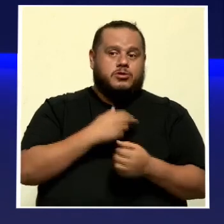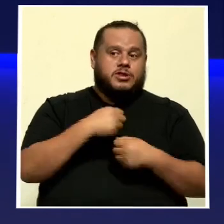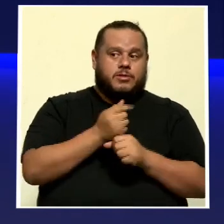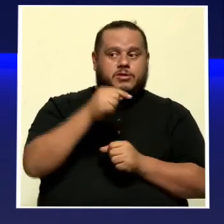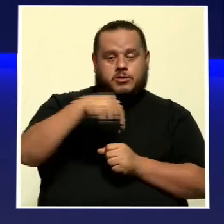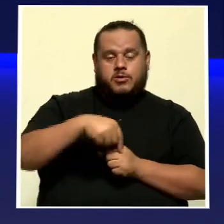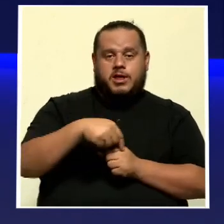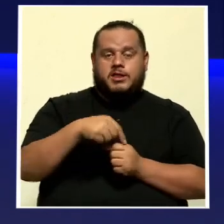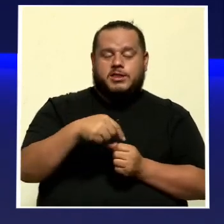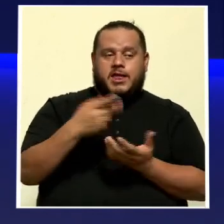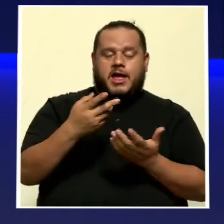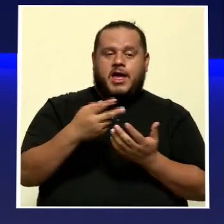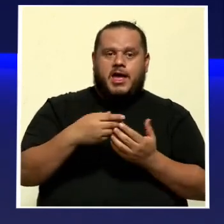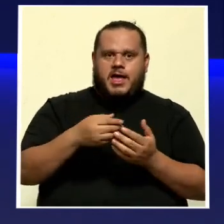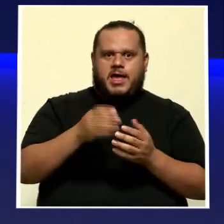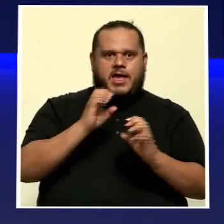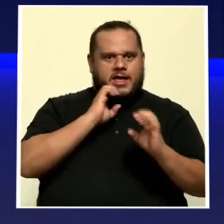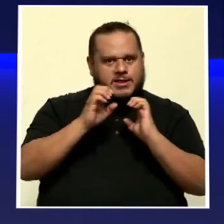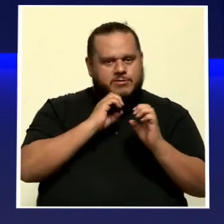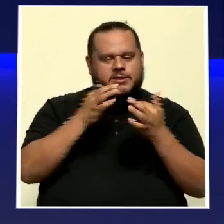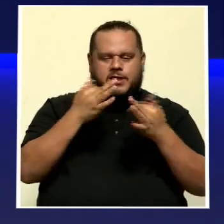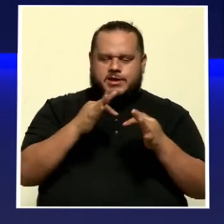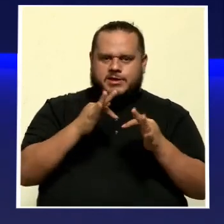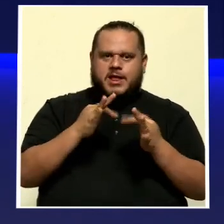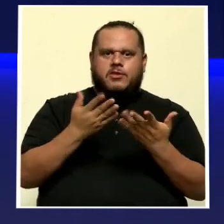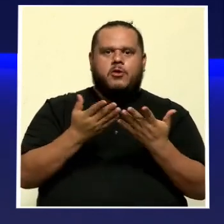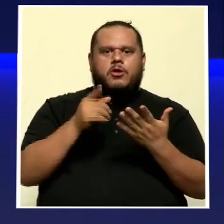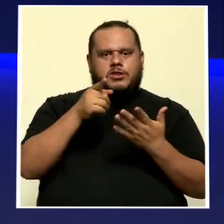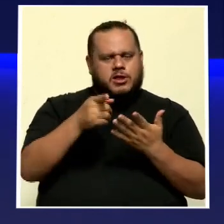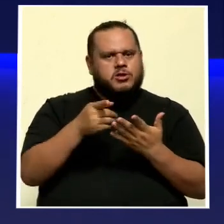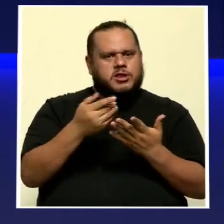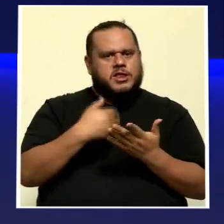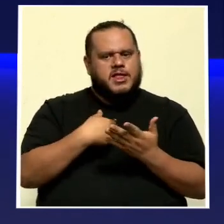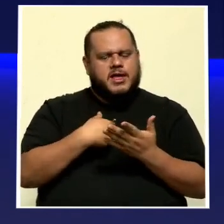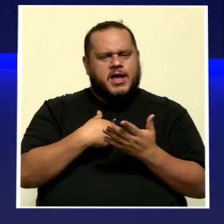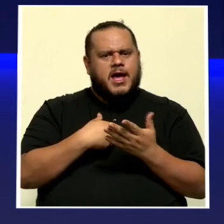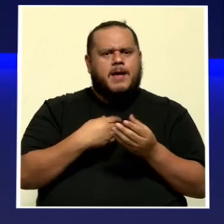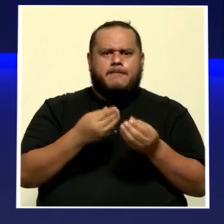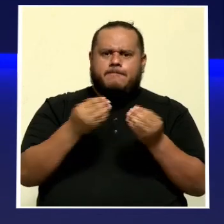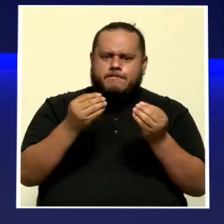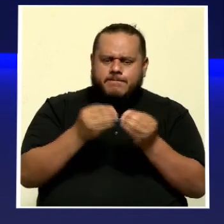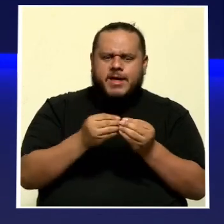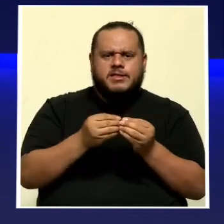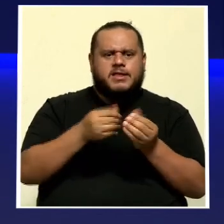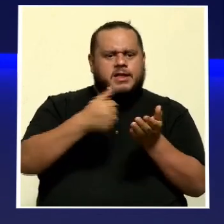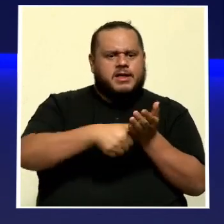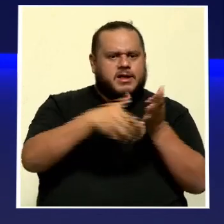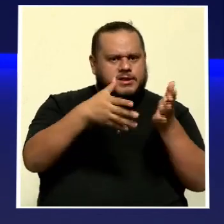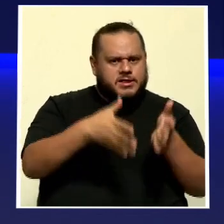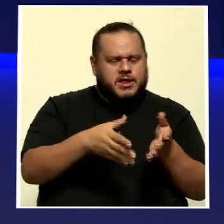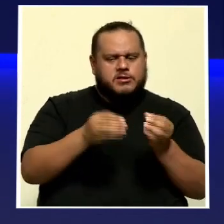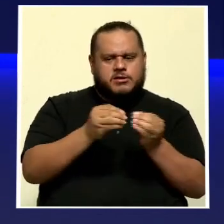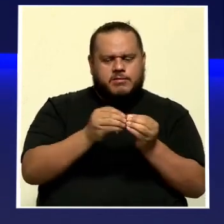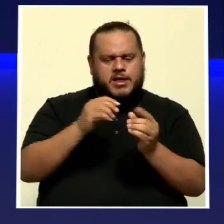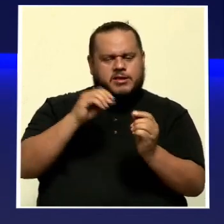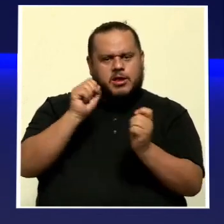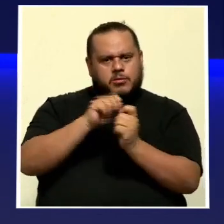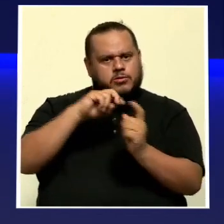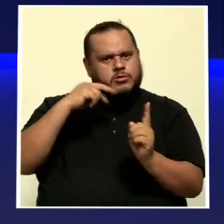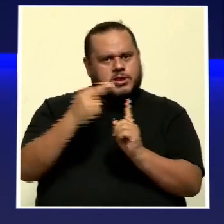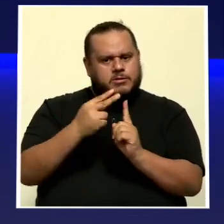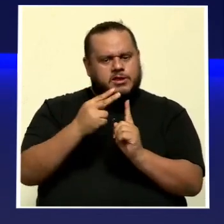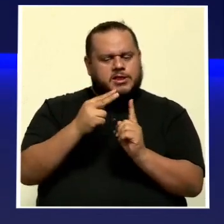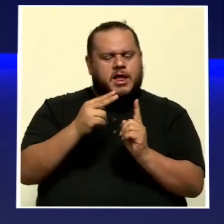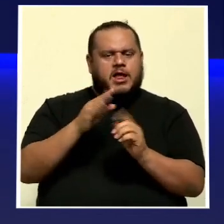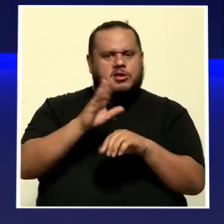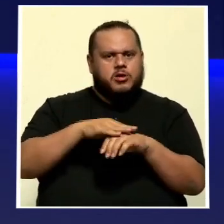este repaso por tratando de abarcar la mayor cantidad de candidatos y visiones del espectro